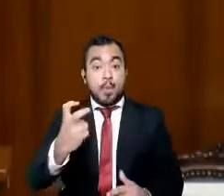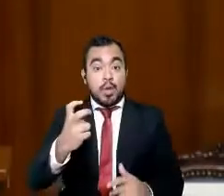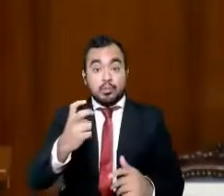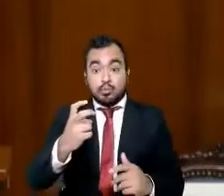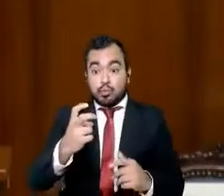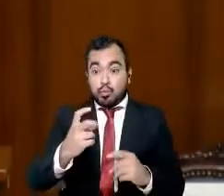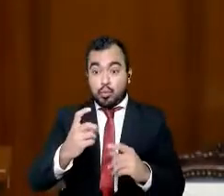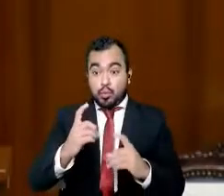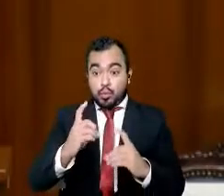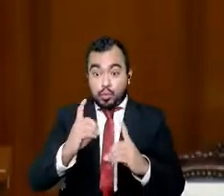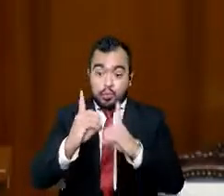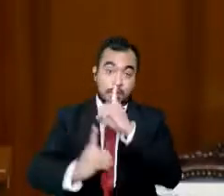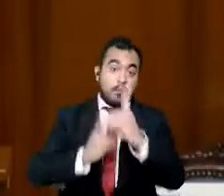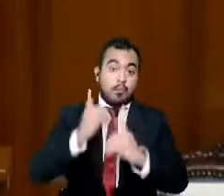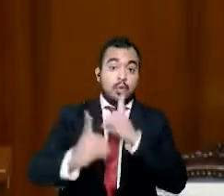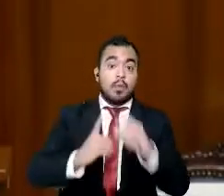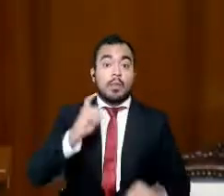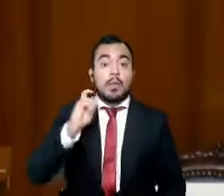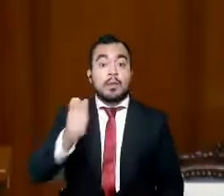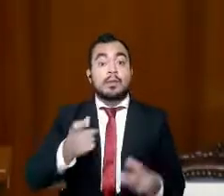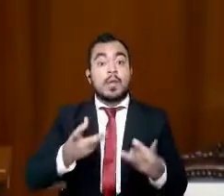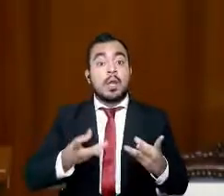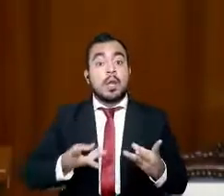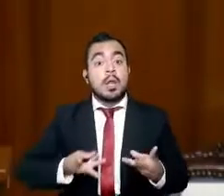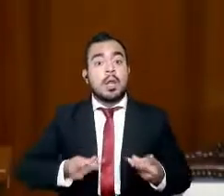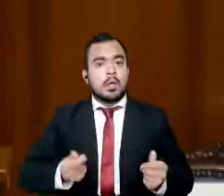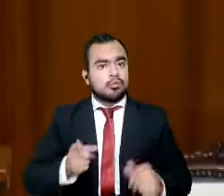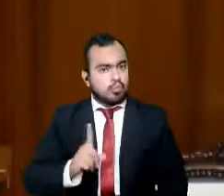gasto, sino en una inversión.